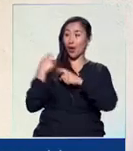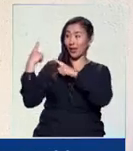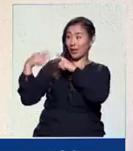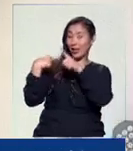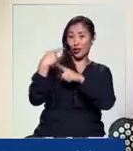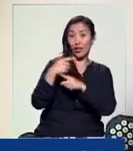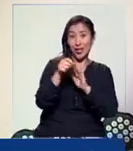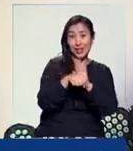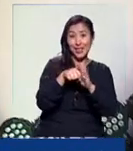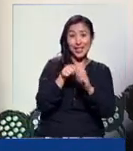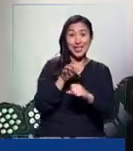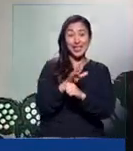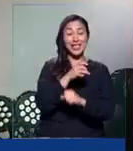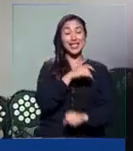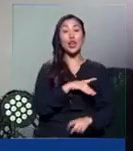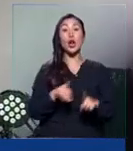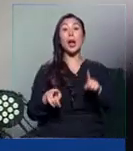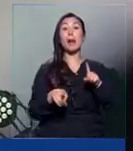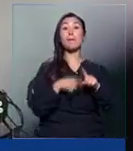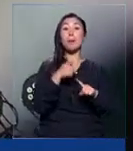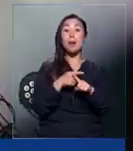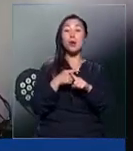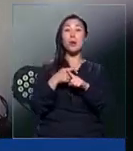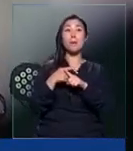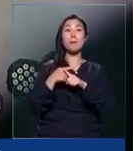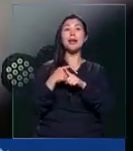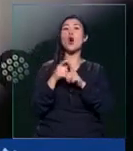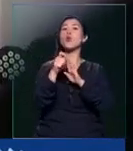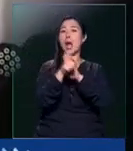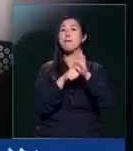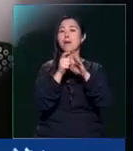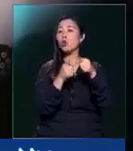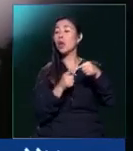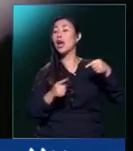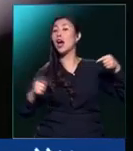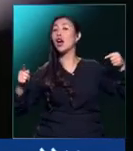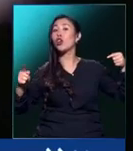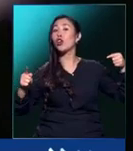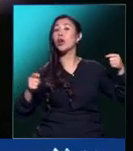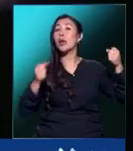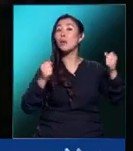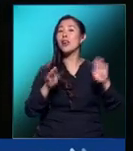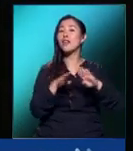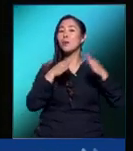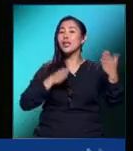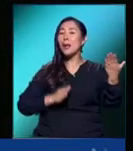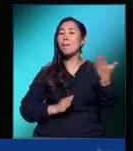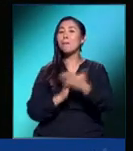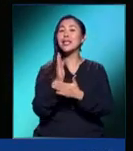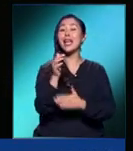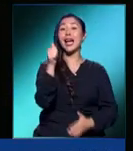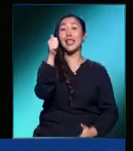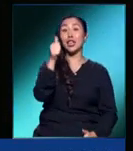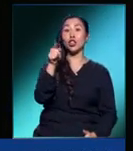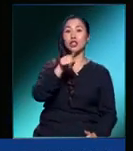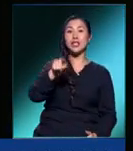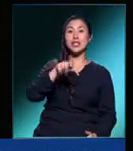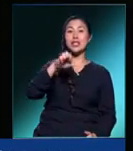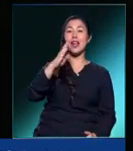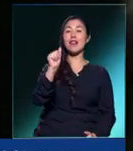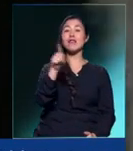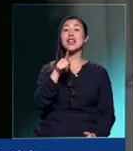cine chileno, el primero para un largometraje, que abre la puerta además al director Sebastián Lelio en